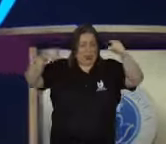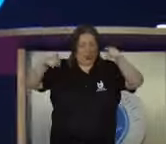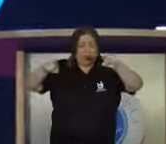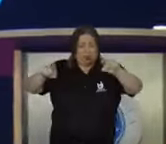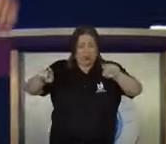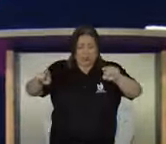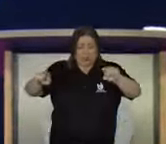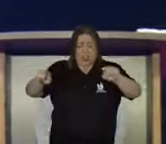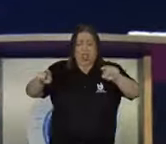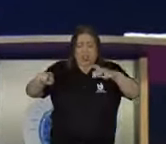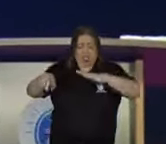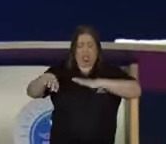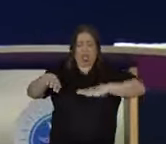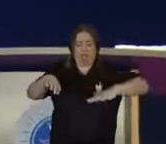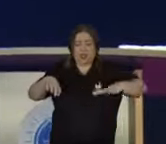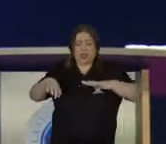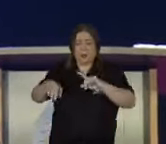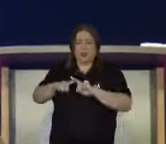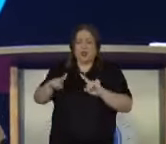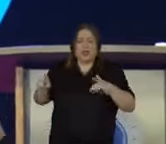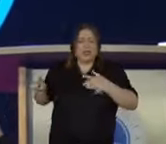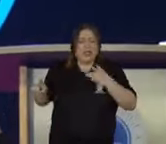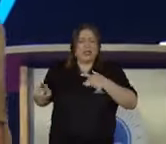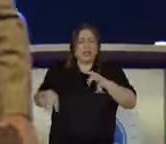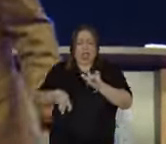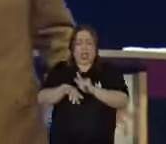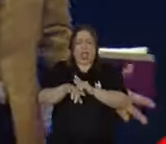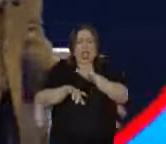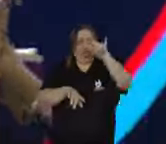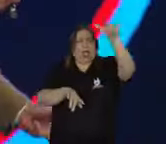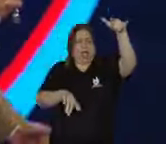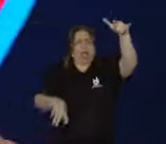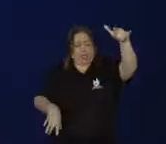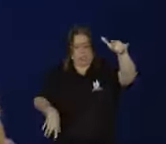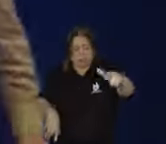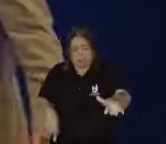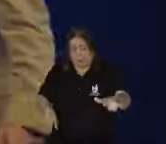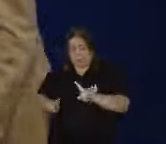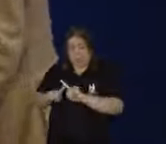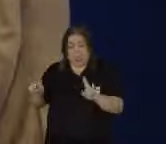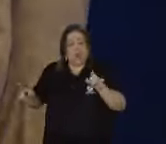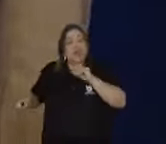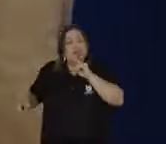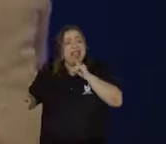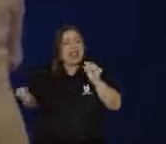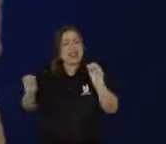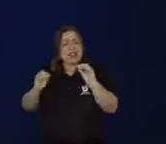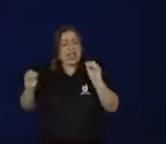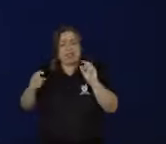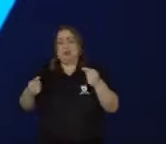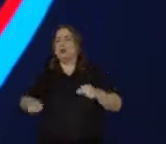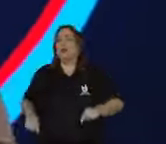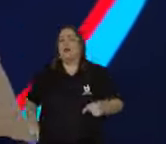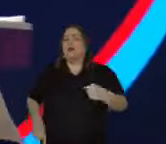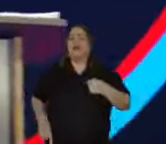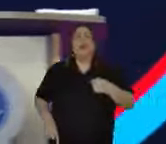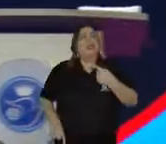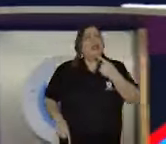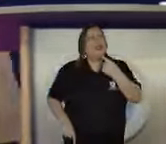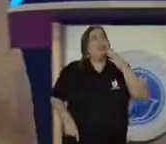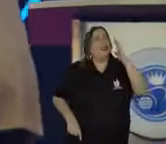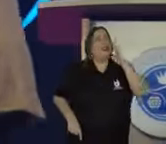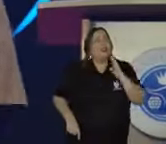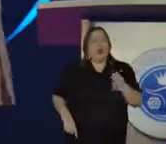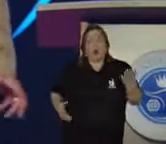mí era como que el avión ya se estaba yendo a pique. Entonces dije, Señor, por favor, levanta a alguien en medio de tu pueblo que